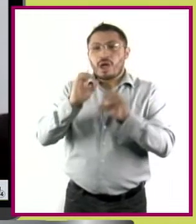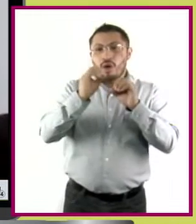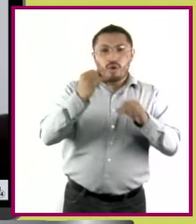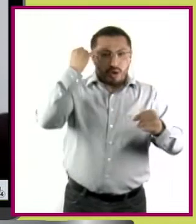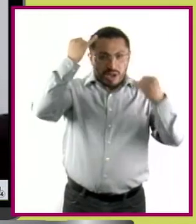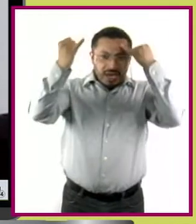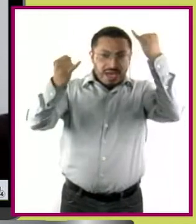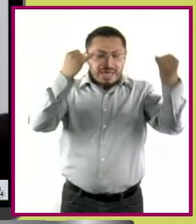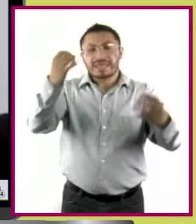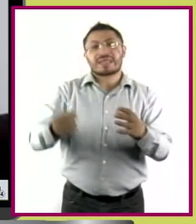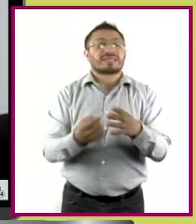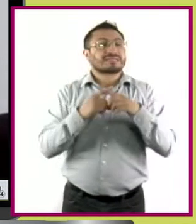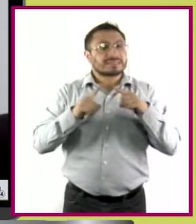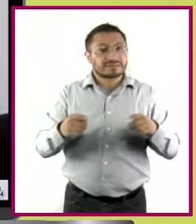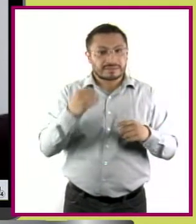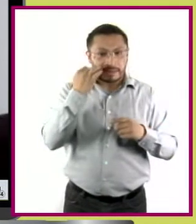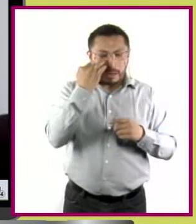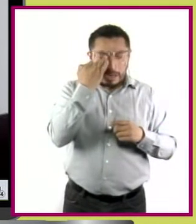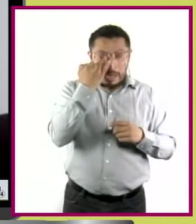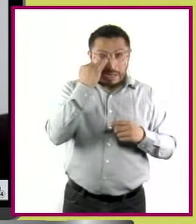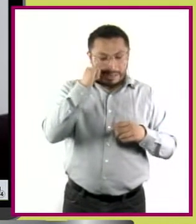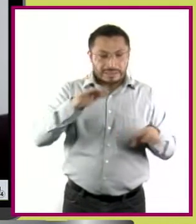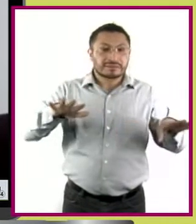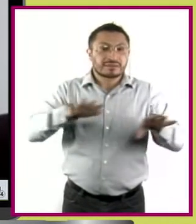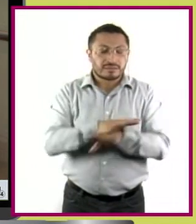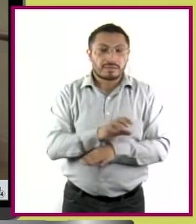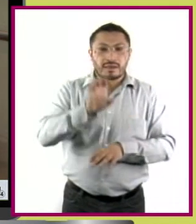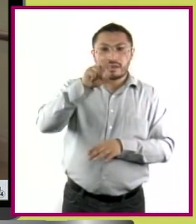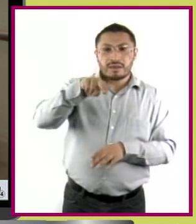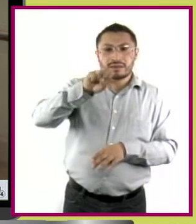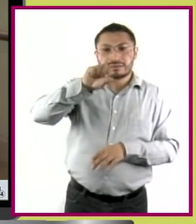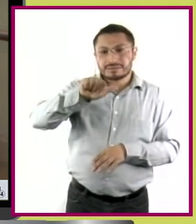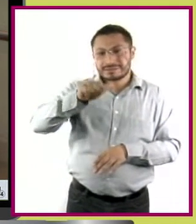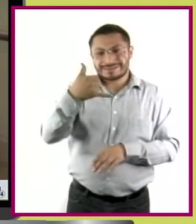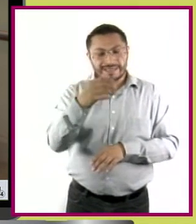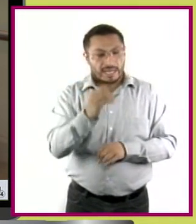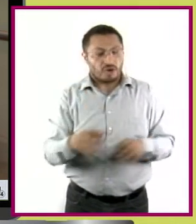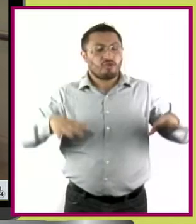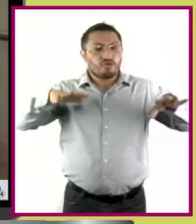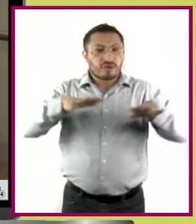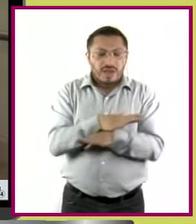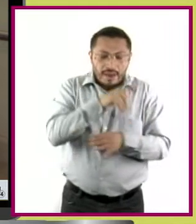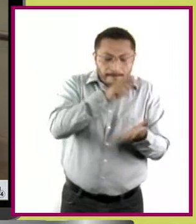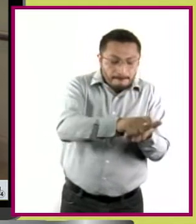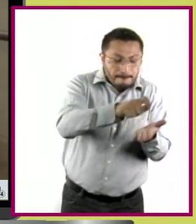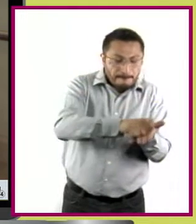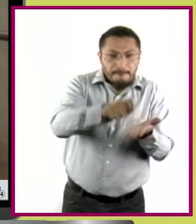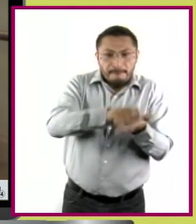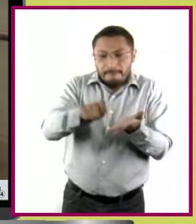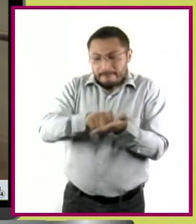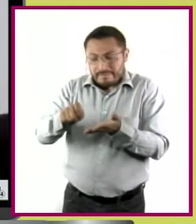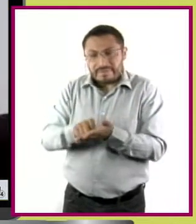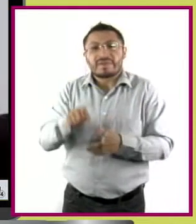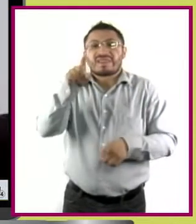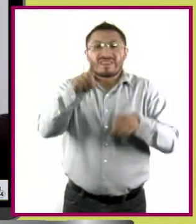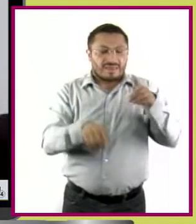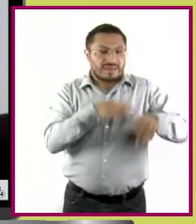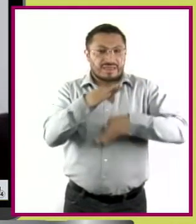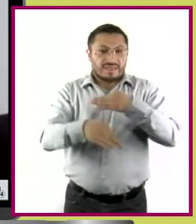vista. Al cambiar los puntos de vista, los ensayos han ido cambiando. Y aunque los textos los podemos